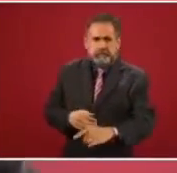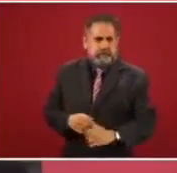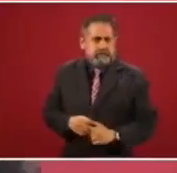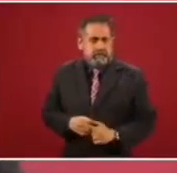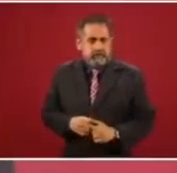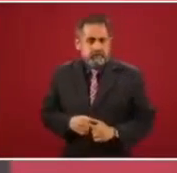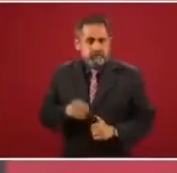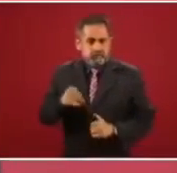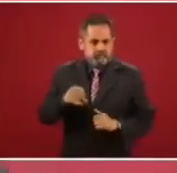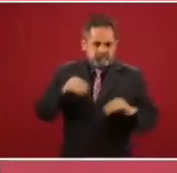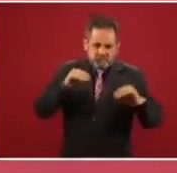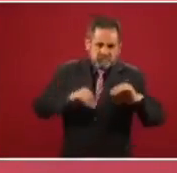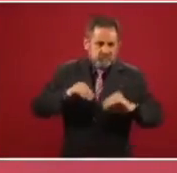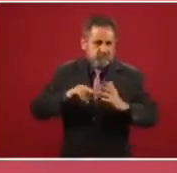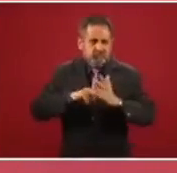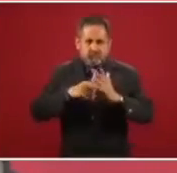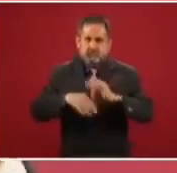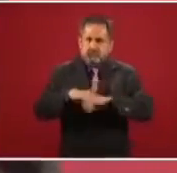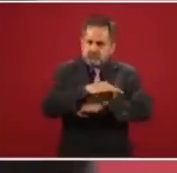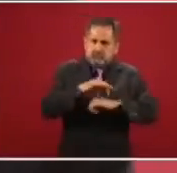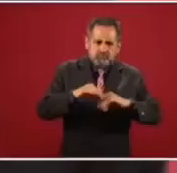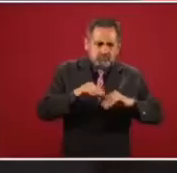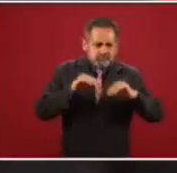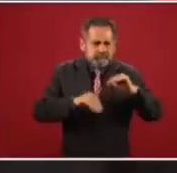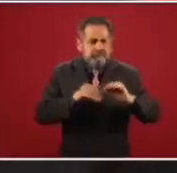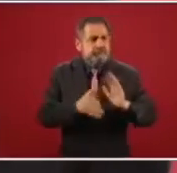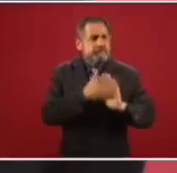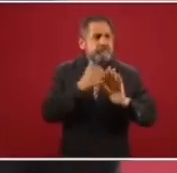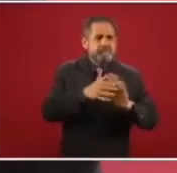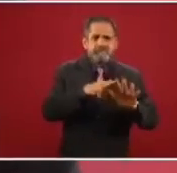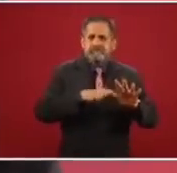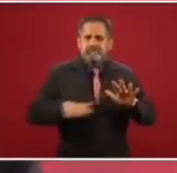están haciendo una obra de calidad